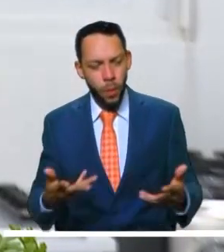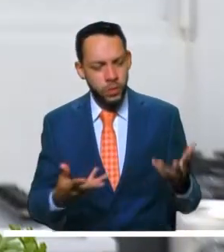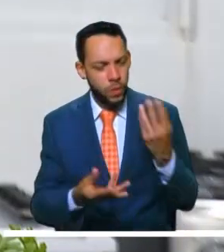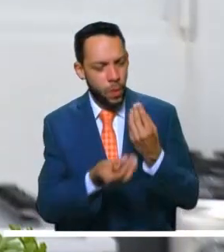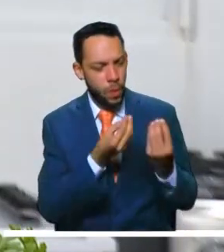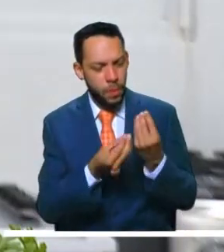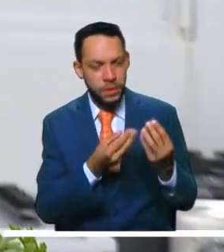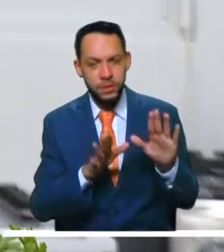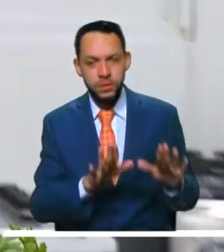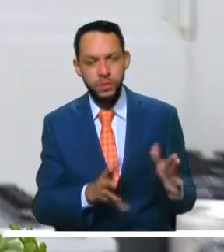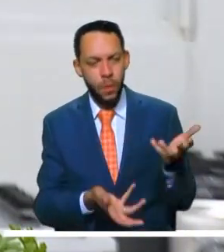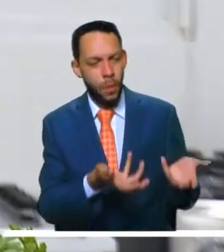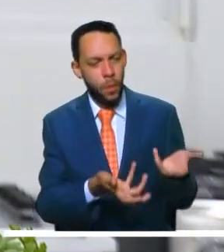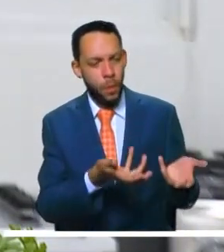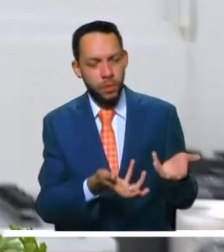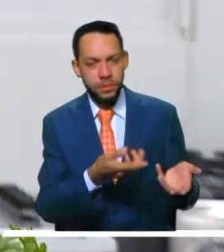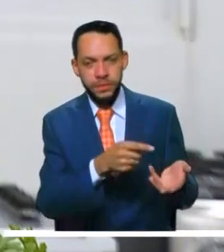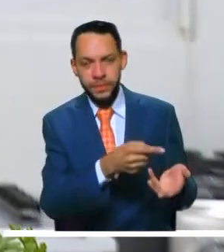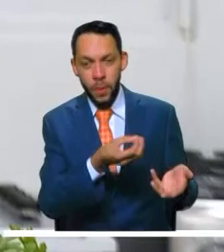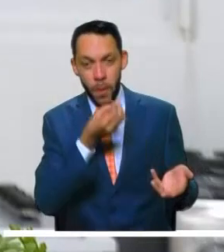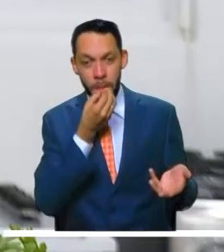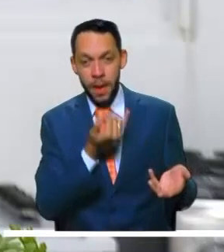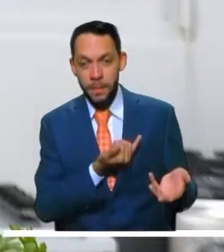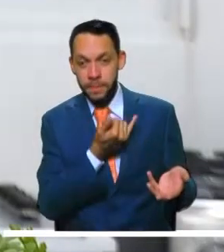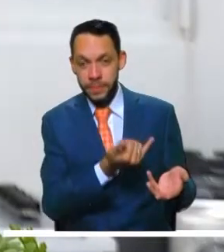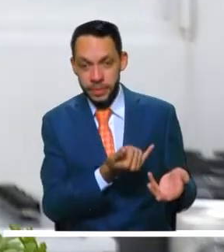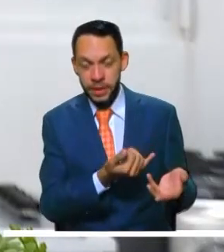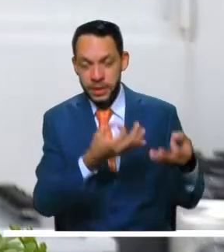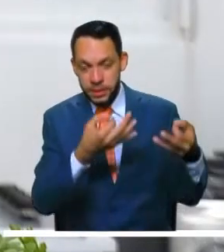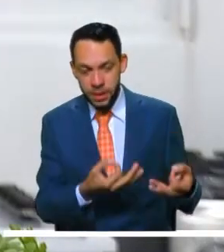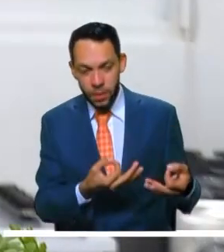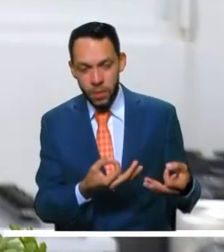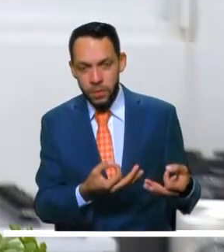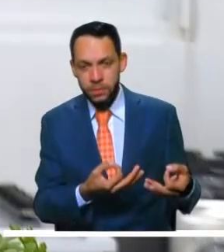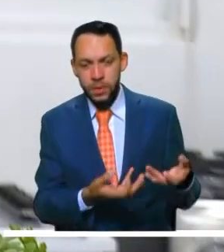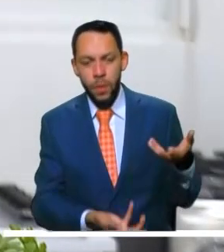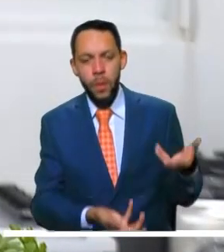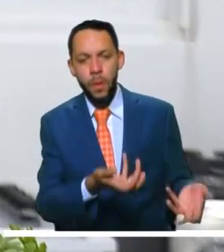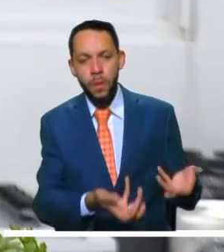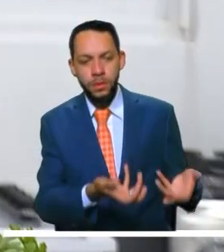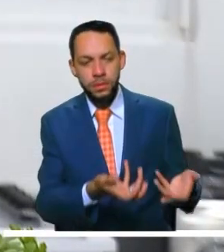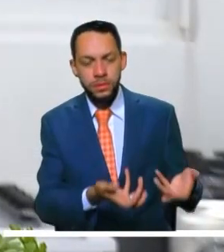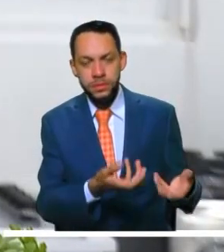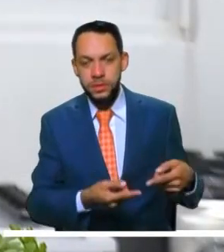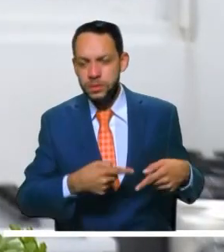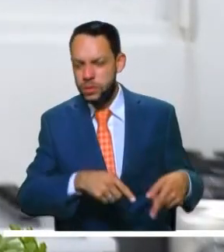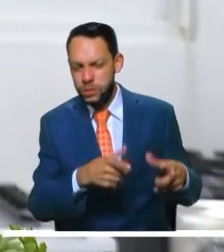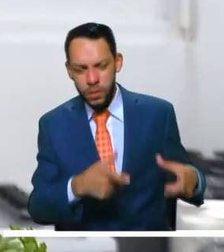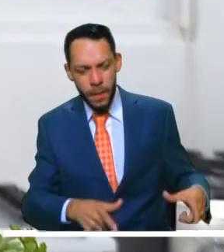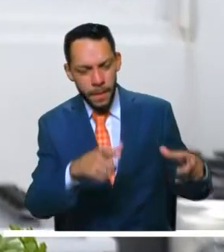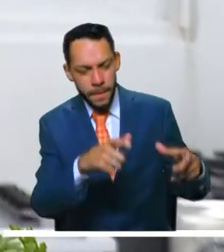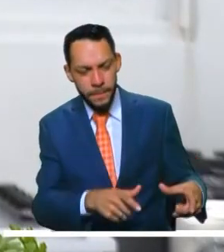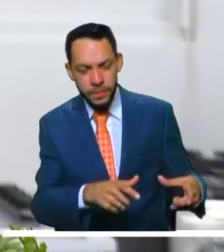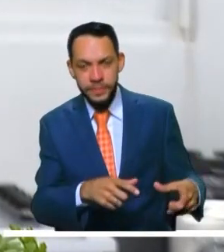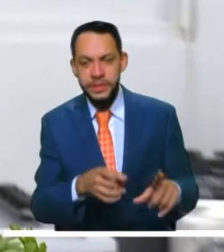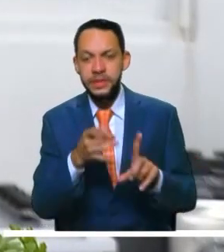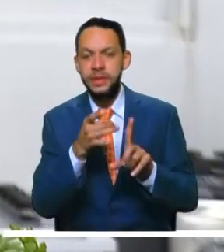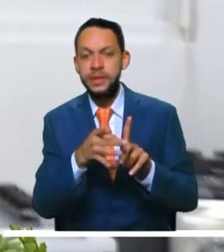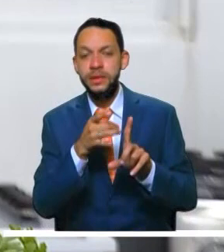consumen de un fogón. Y cuando ustedes someten los alimentos al fogón, los minerales como el